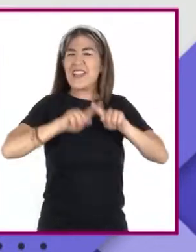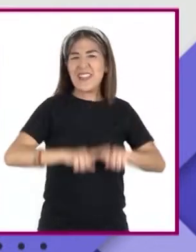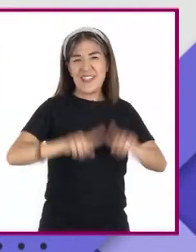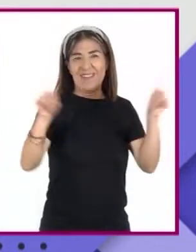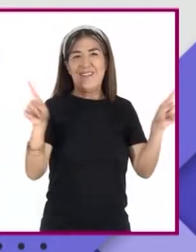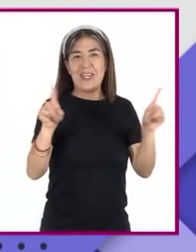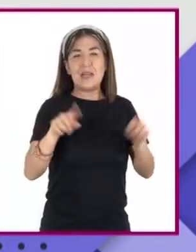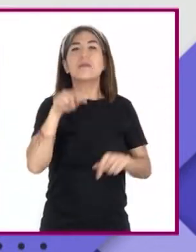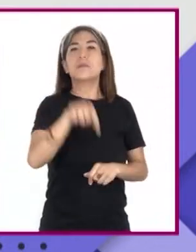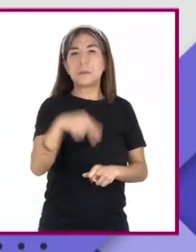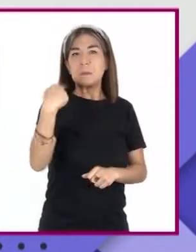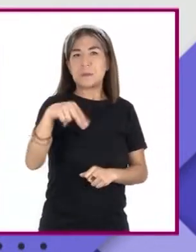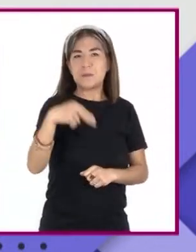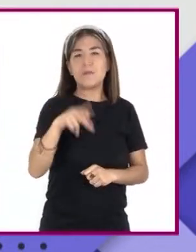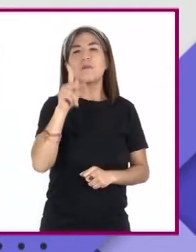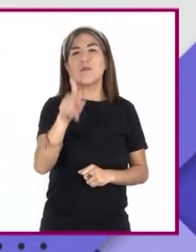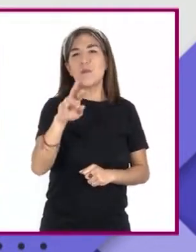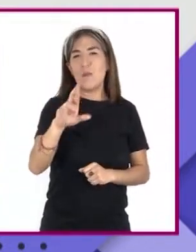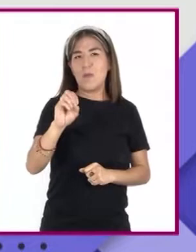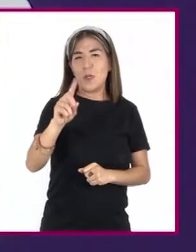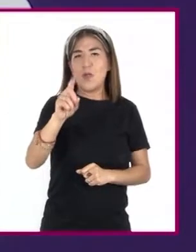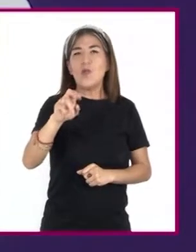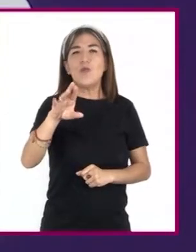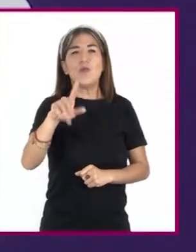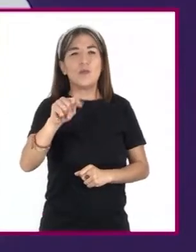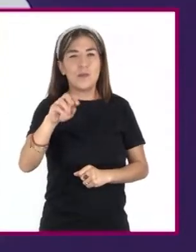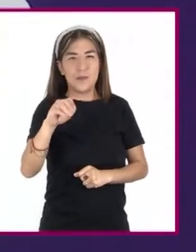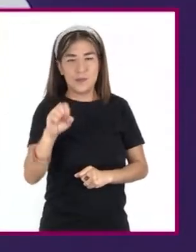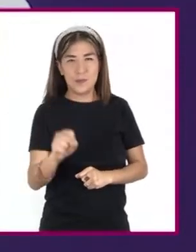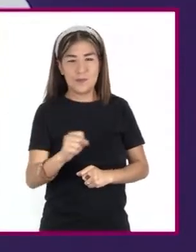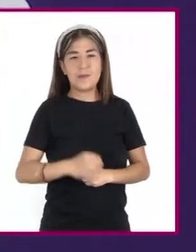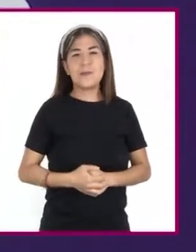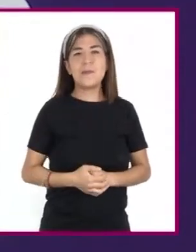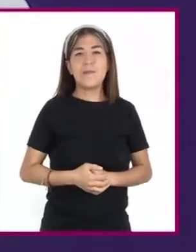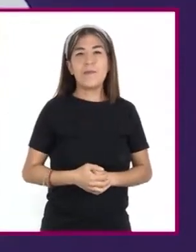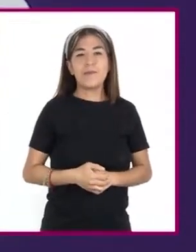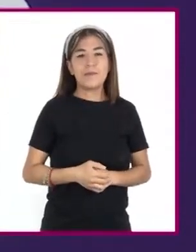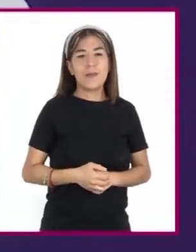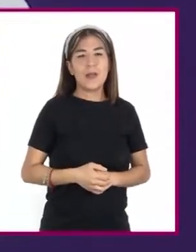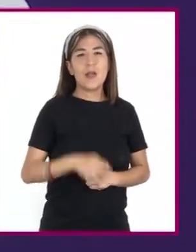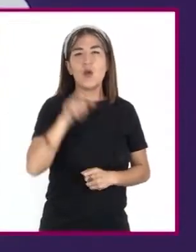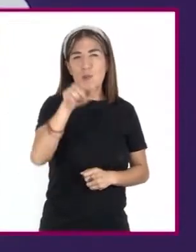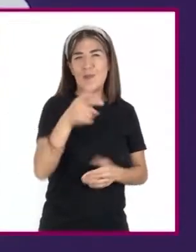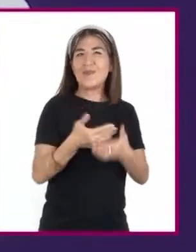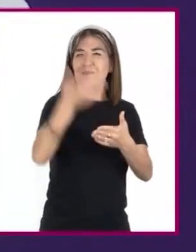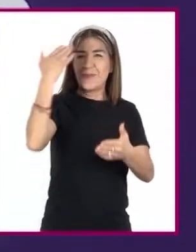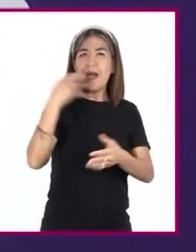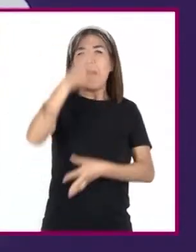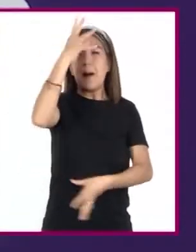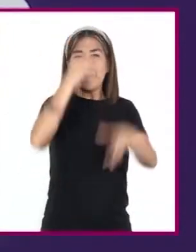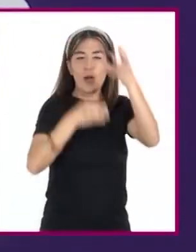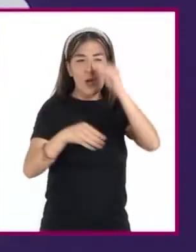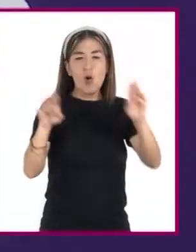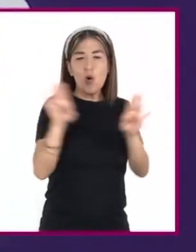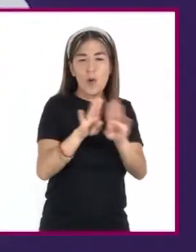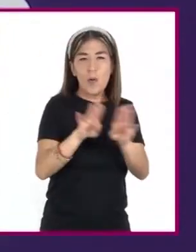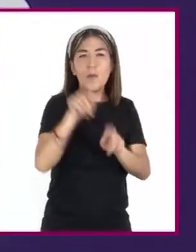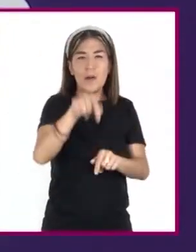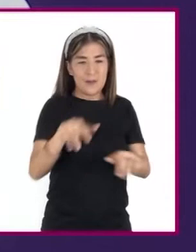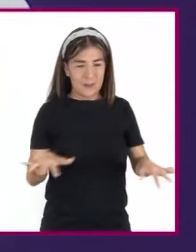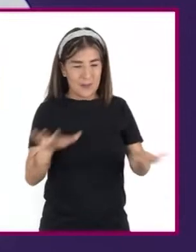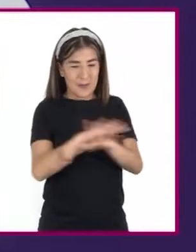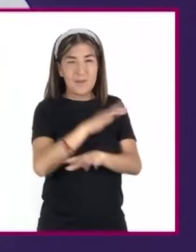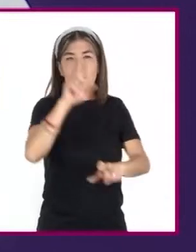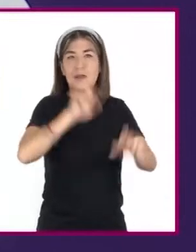diferentes, llamadas productos. Antes aprendieron cómo representar el cambio químico mediante